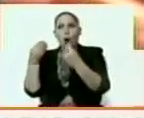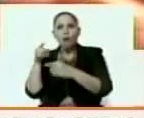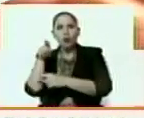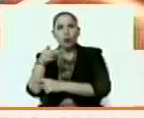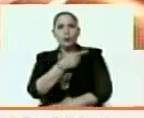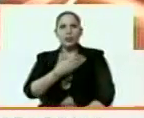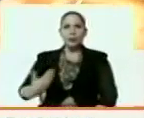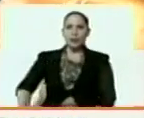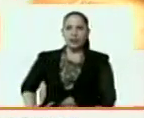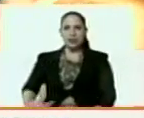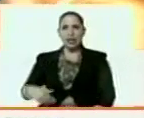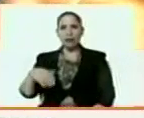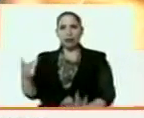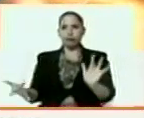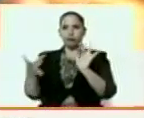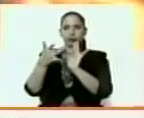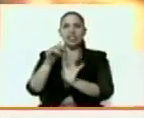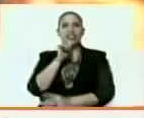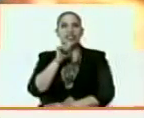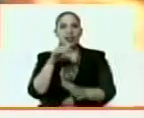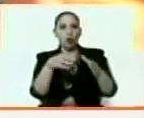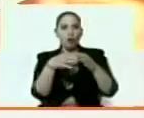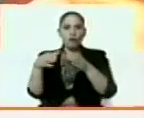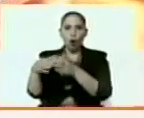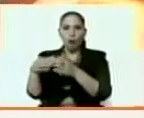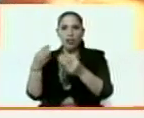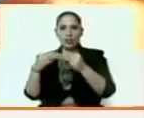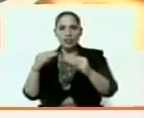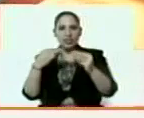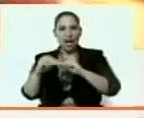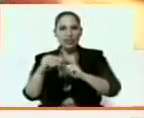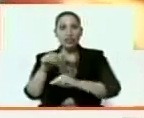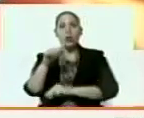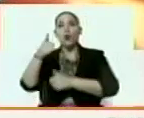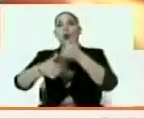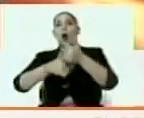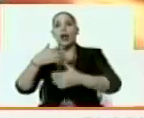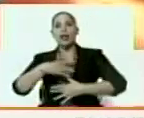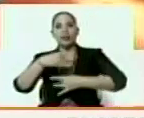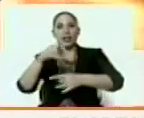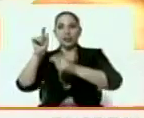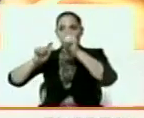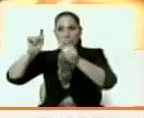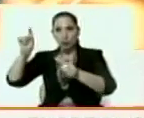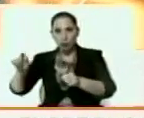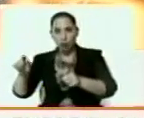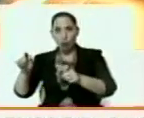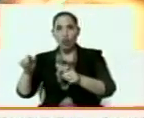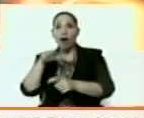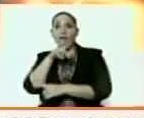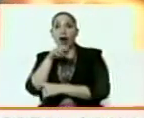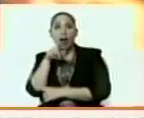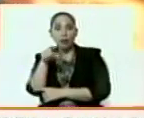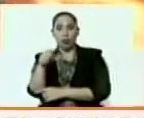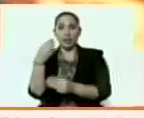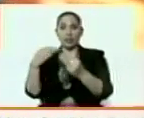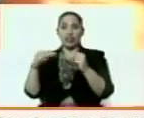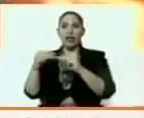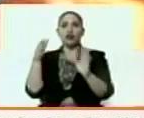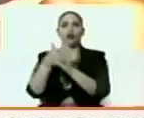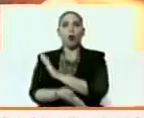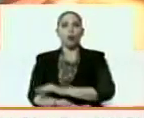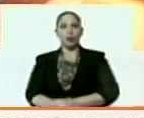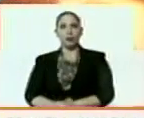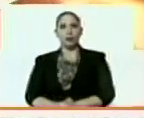República acceso a ese chat? ¿Quiénes conforman ese chat? ¿Y cuáles serían los intereses de las personas que están hablando en ese chat en relación